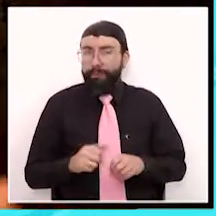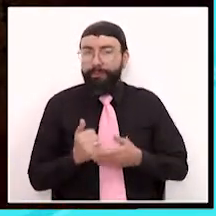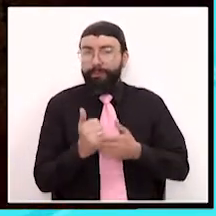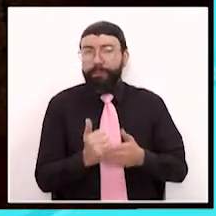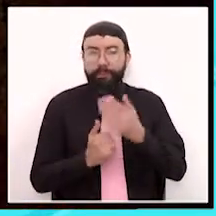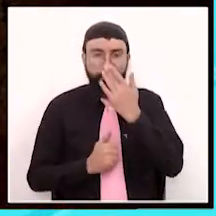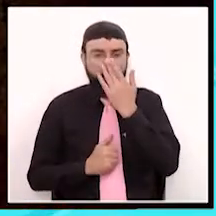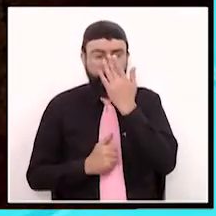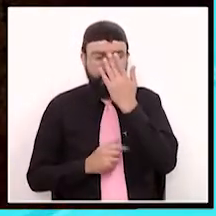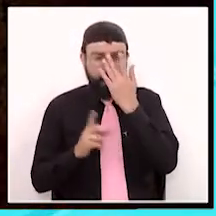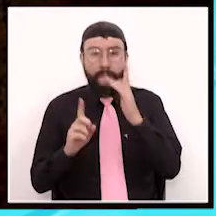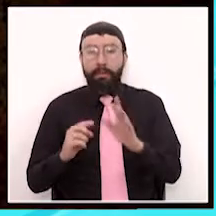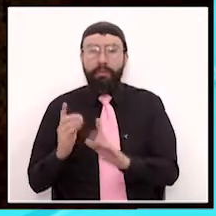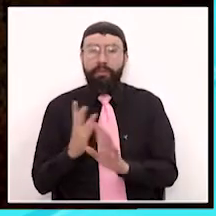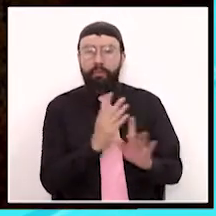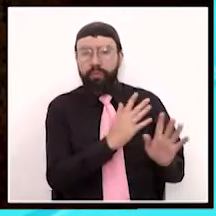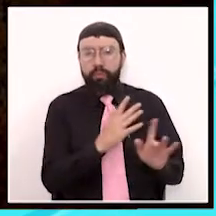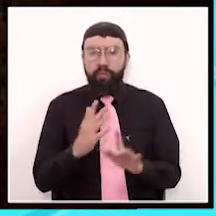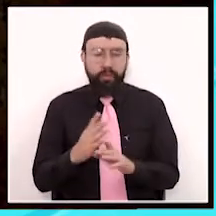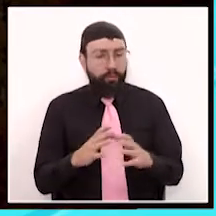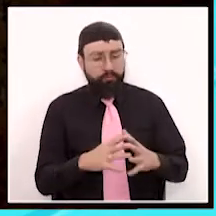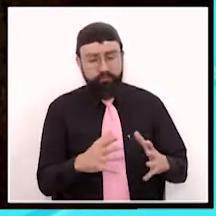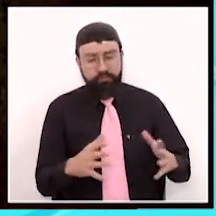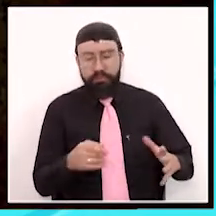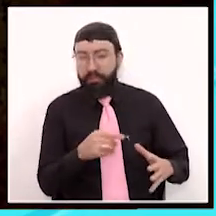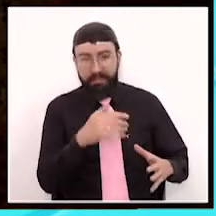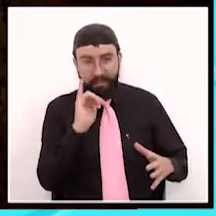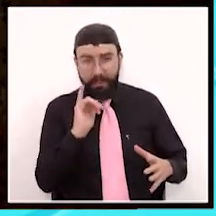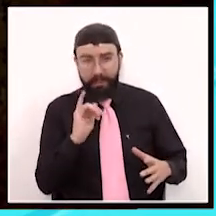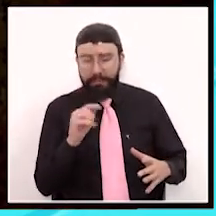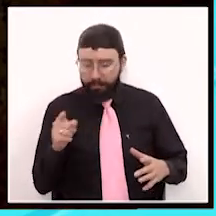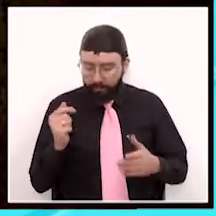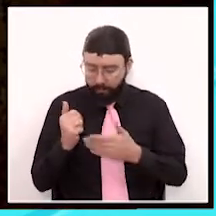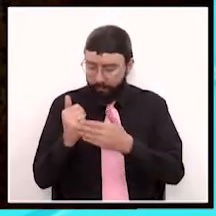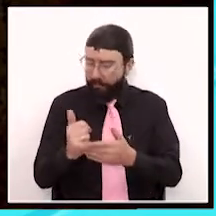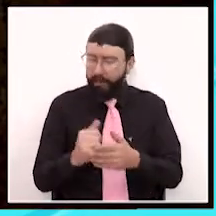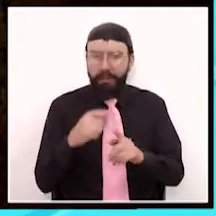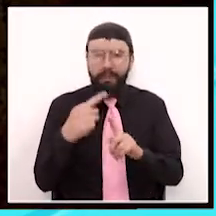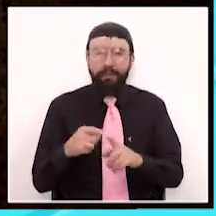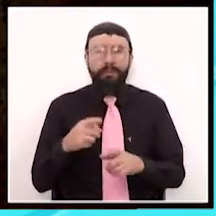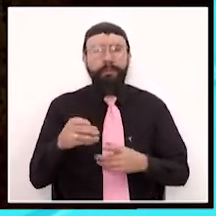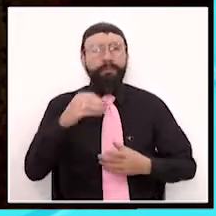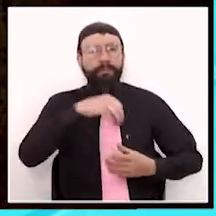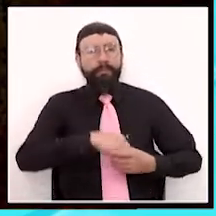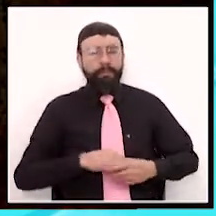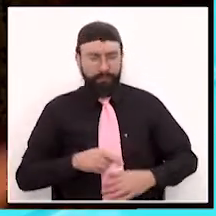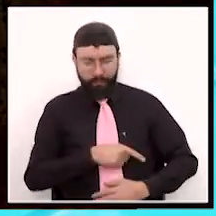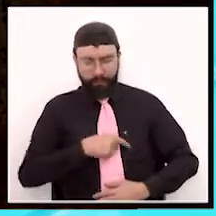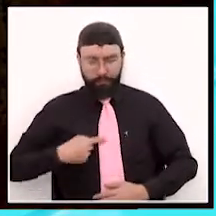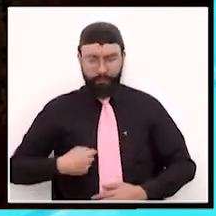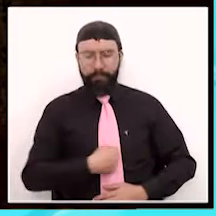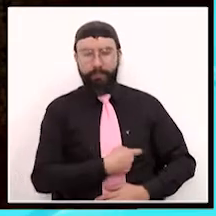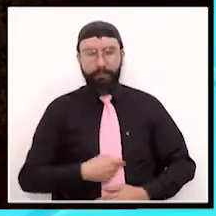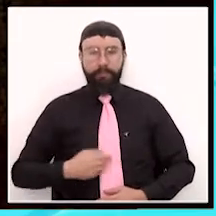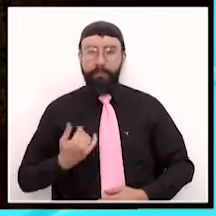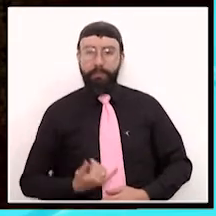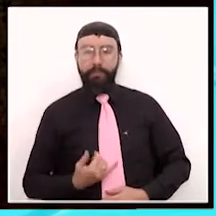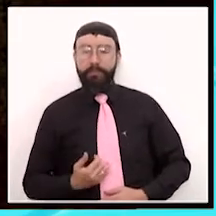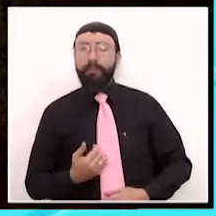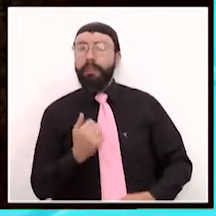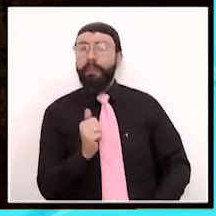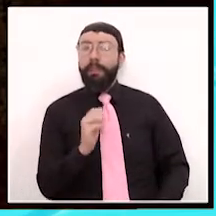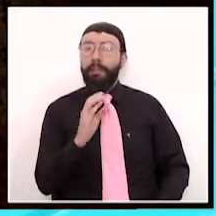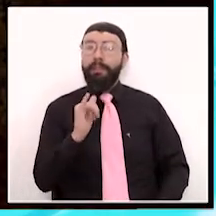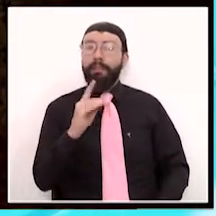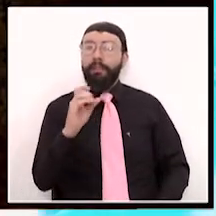trigo fermentado ayuda a que se produzcan una serie de neurotransmisores en el intestino, como el ácido gamma-aminobutírico,